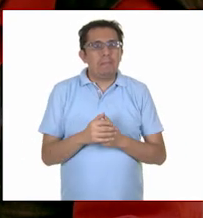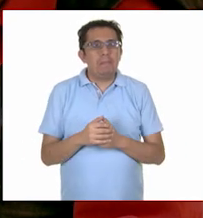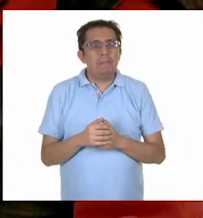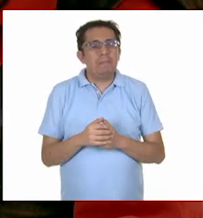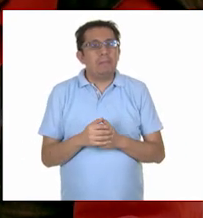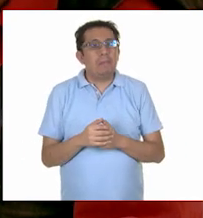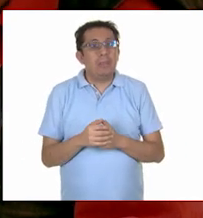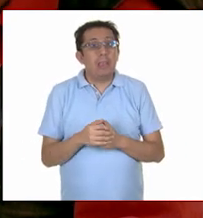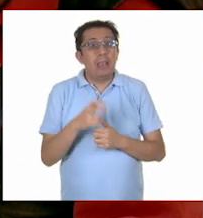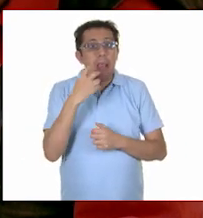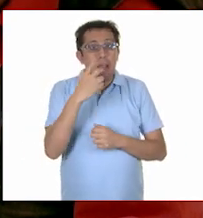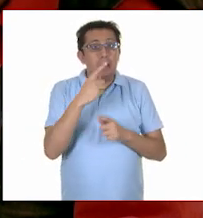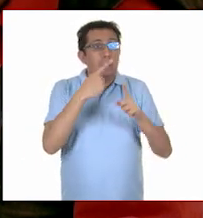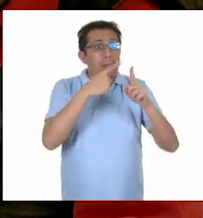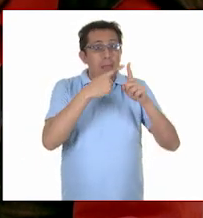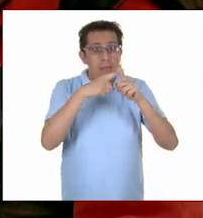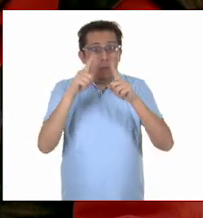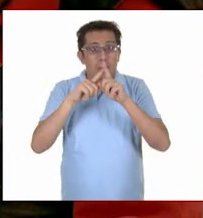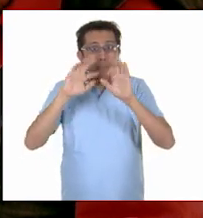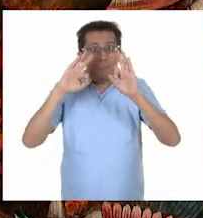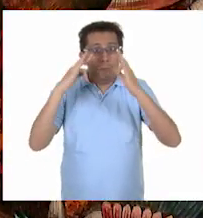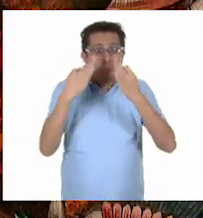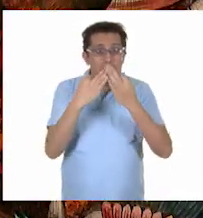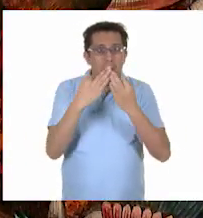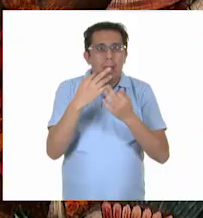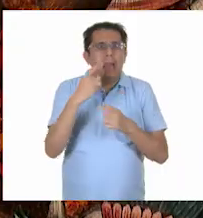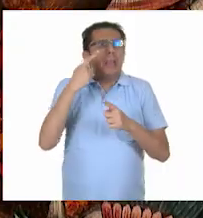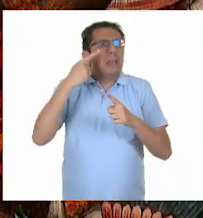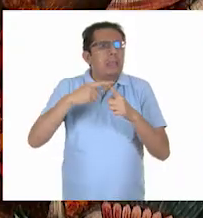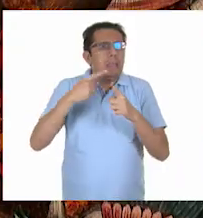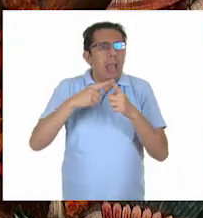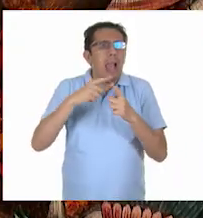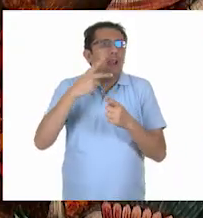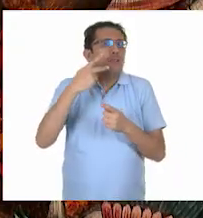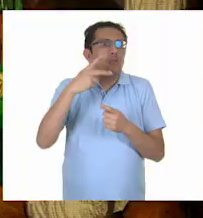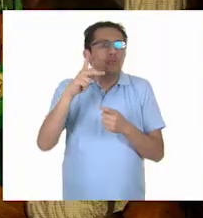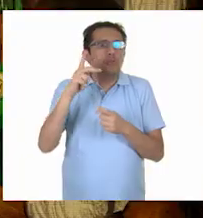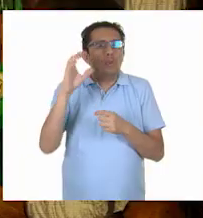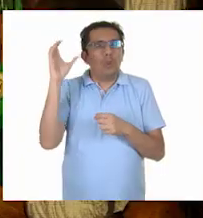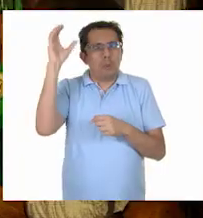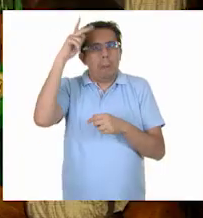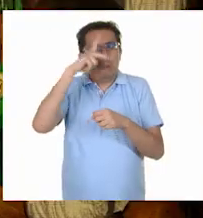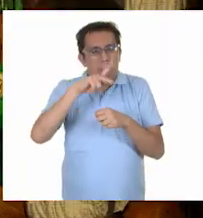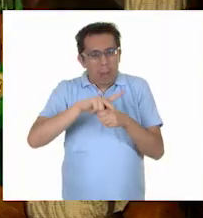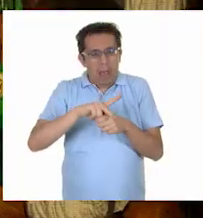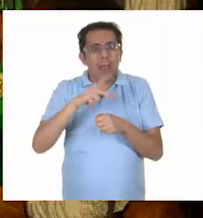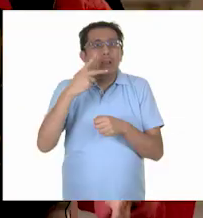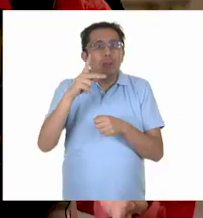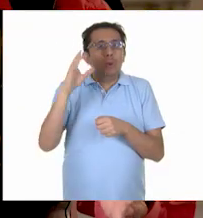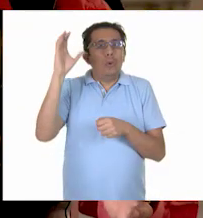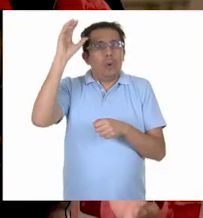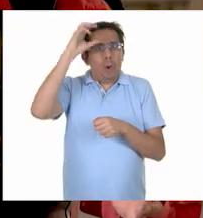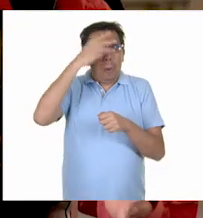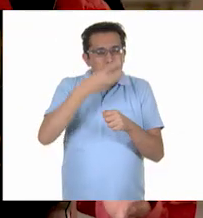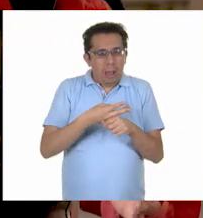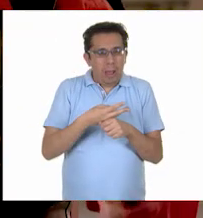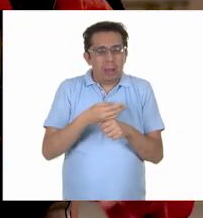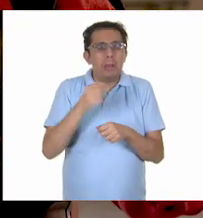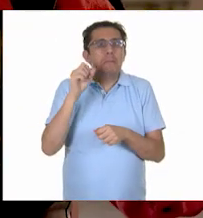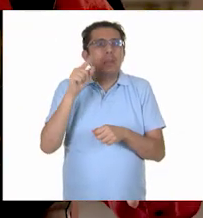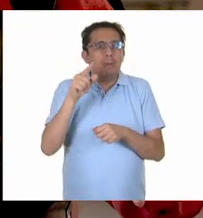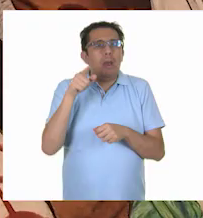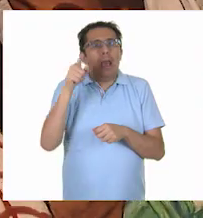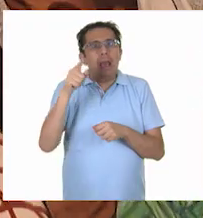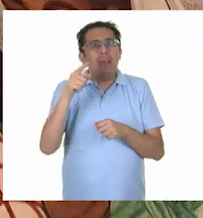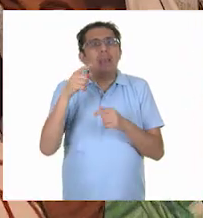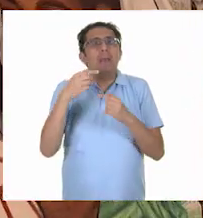Las figuras que están ahí son las de sus compadres y las de sus comadres. El mercado, el